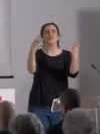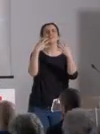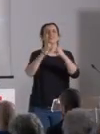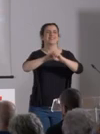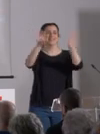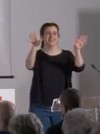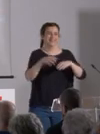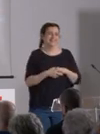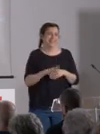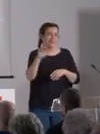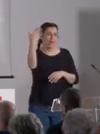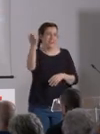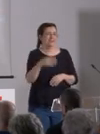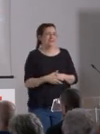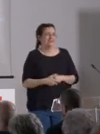¿Alguna más pregunta?